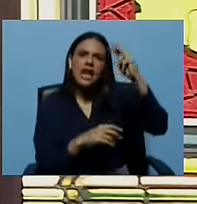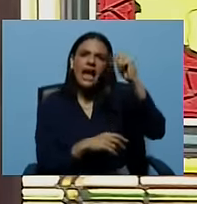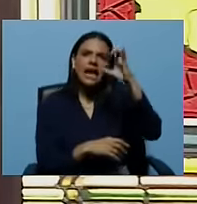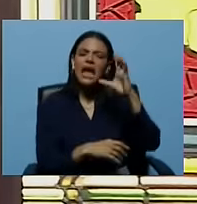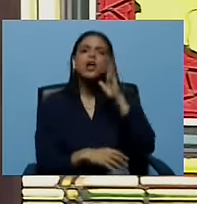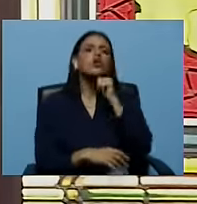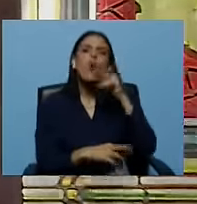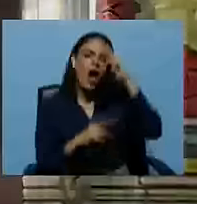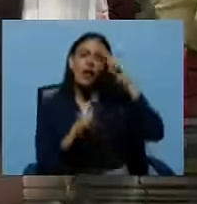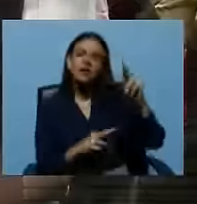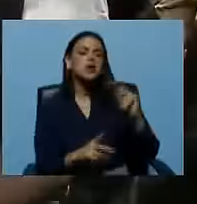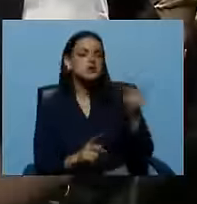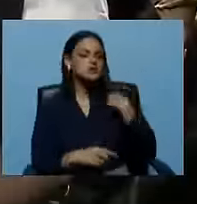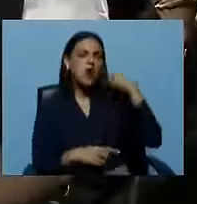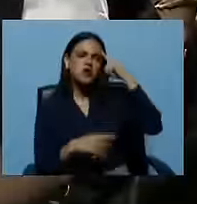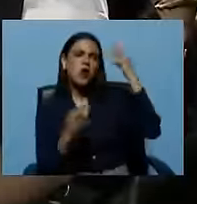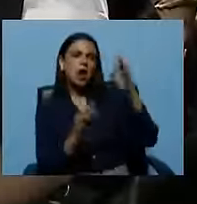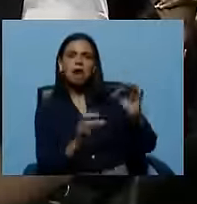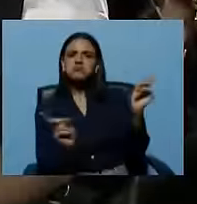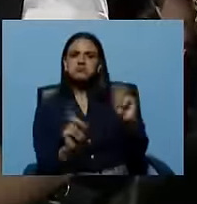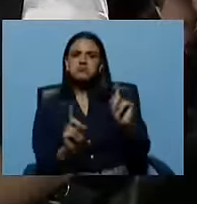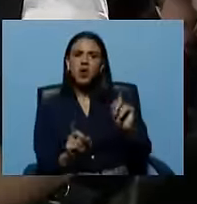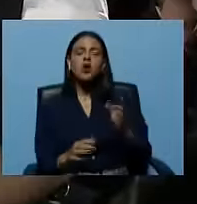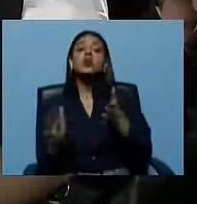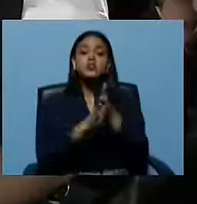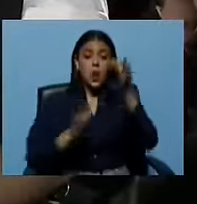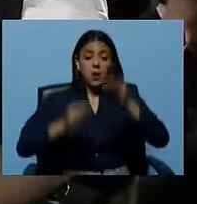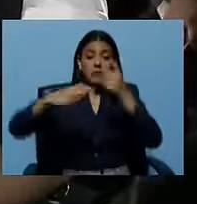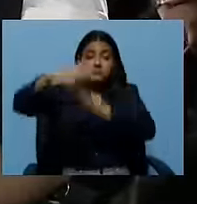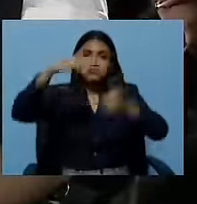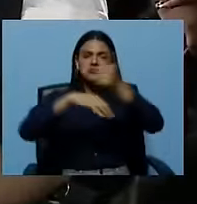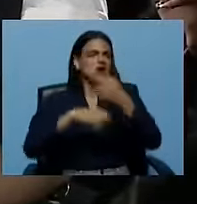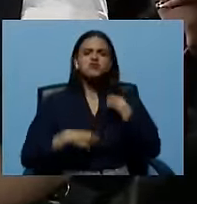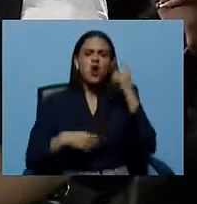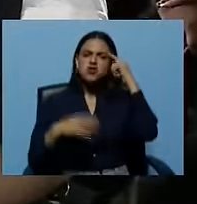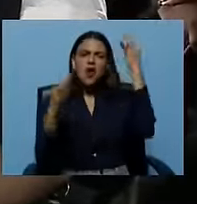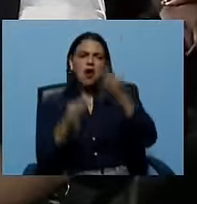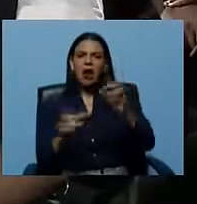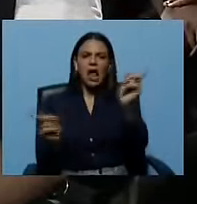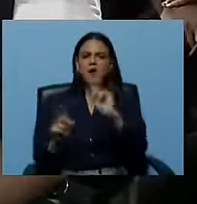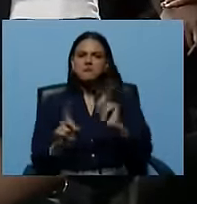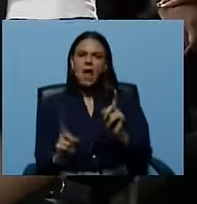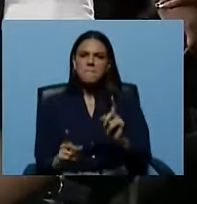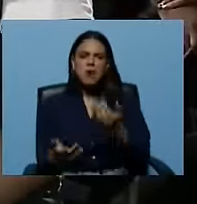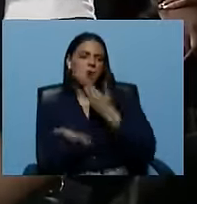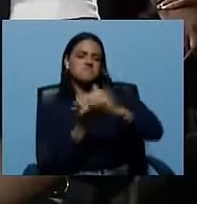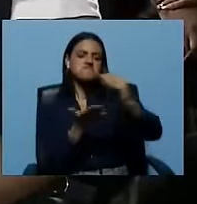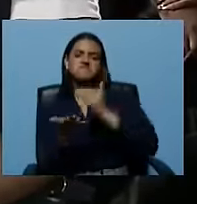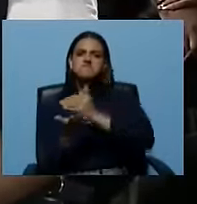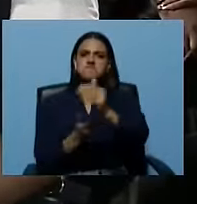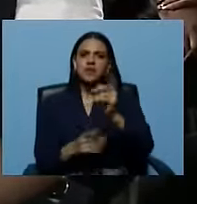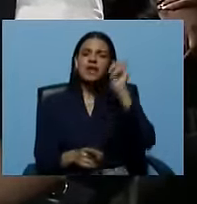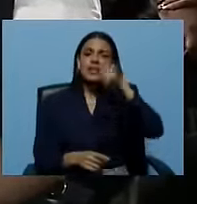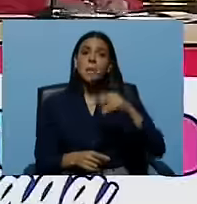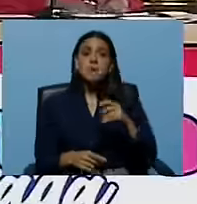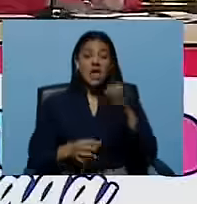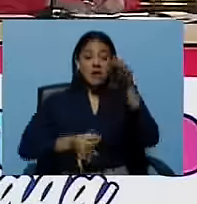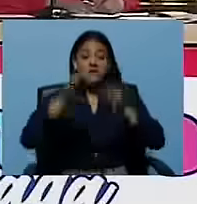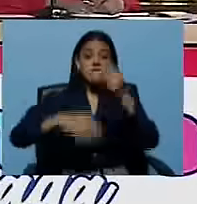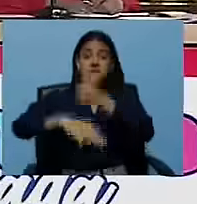desconoce el poder judicial, se da el tupé de desconocer a la Fiscalía General y al poder